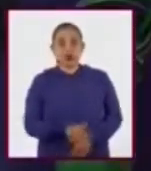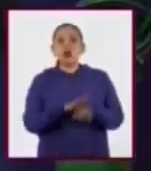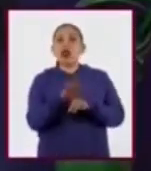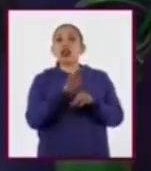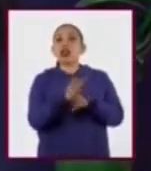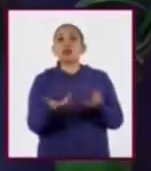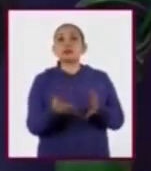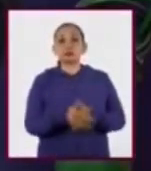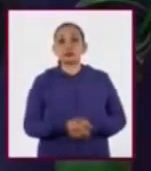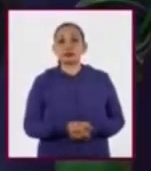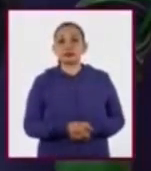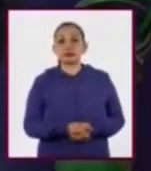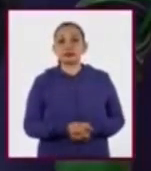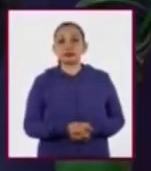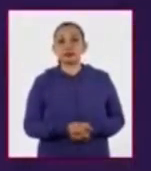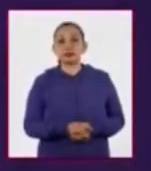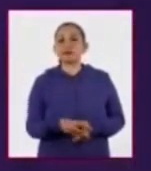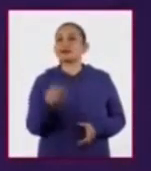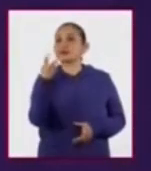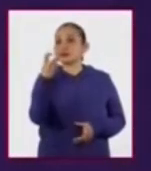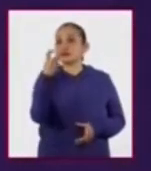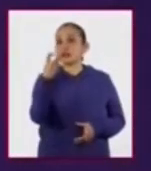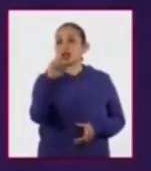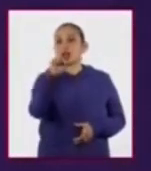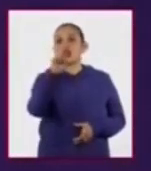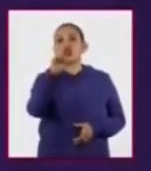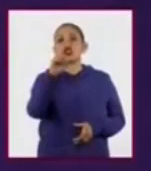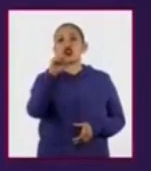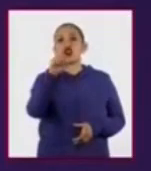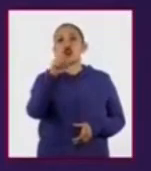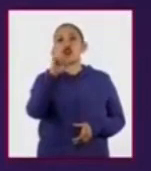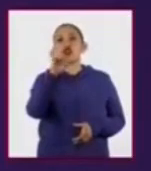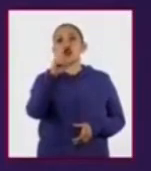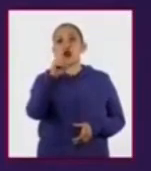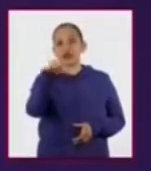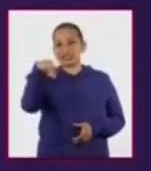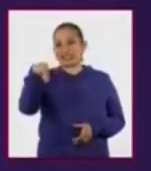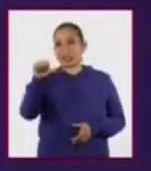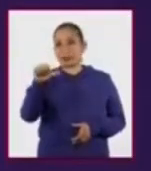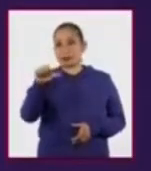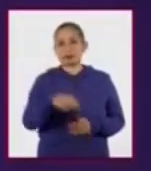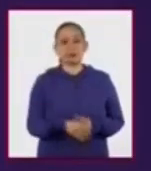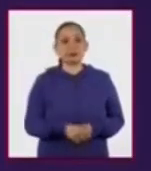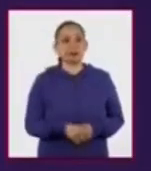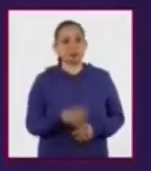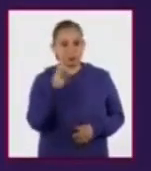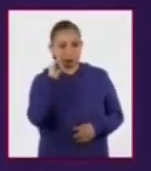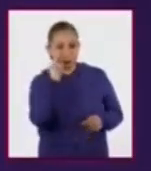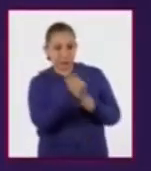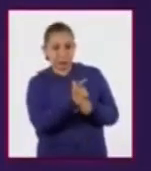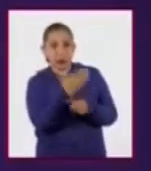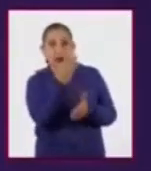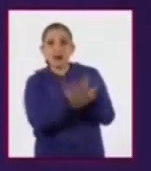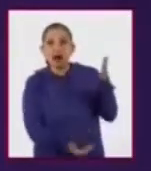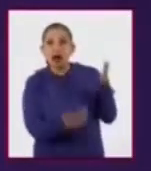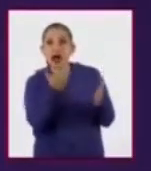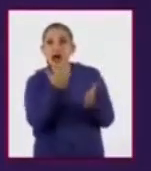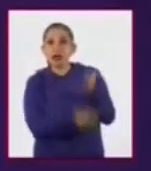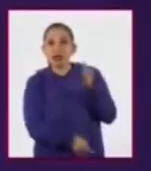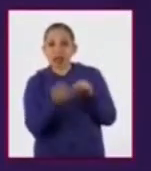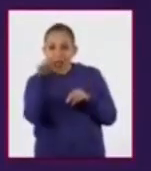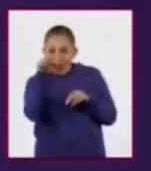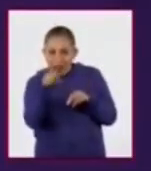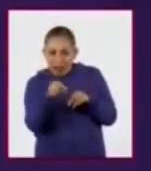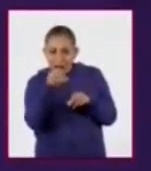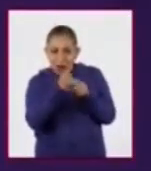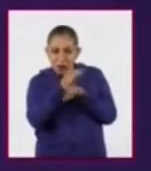es? Correcto, es el sodio. Si lo notaron, aún nos hace falta datos en la